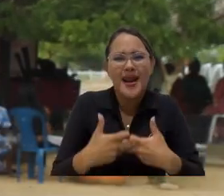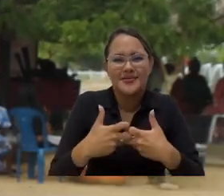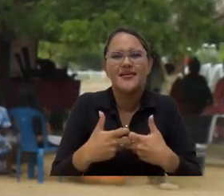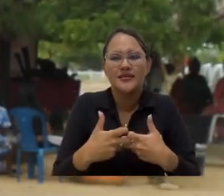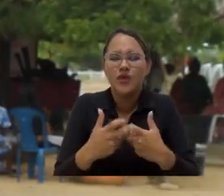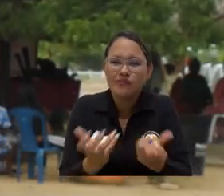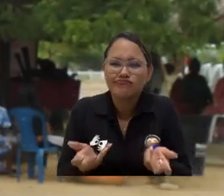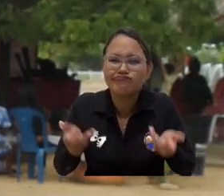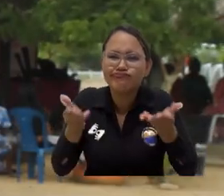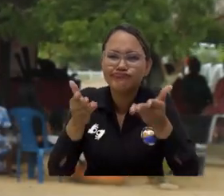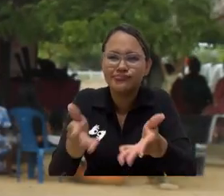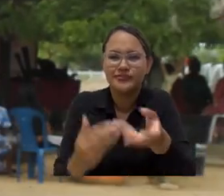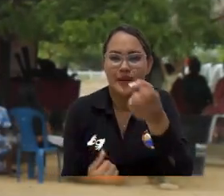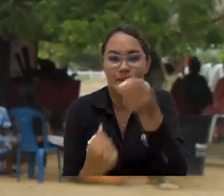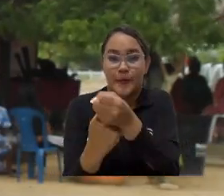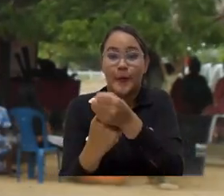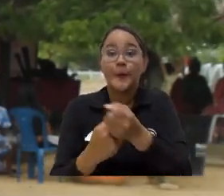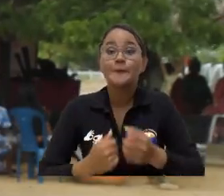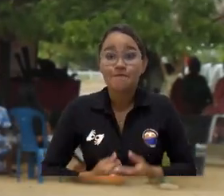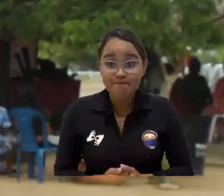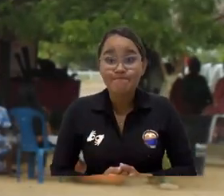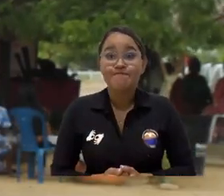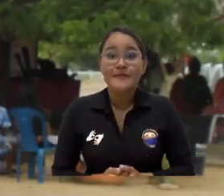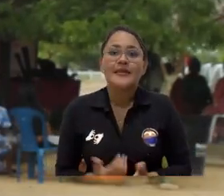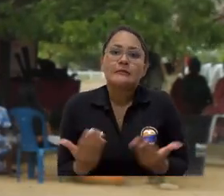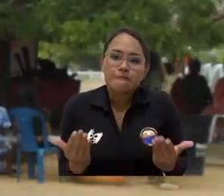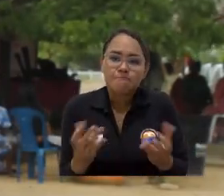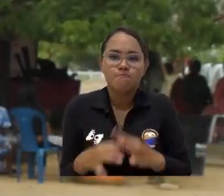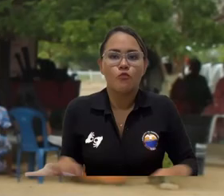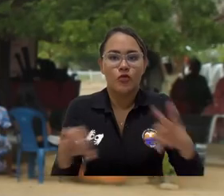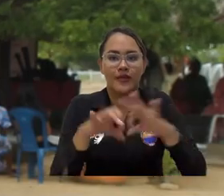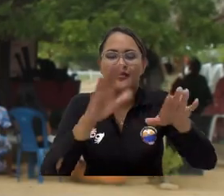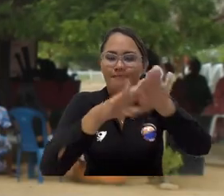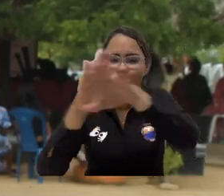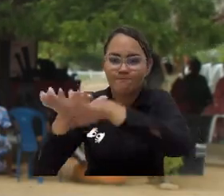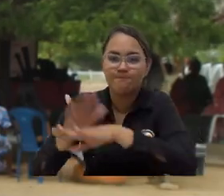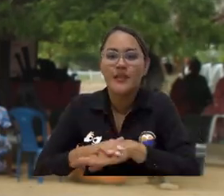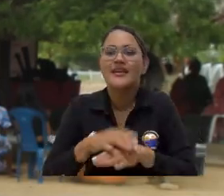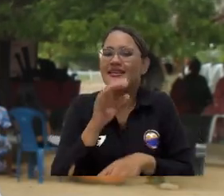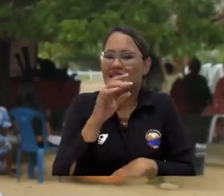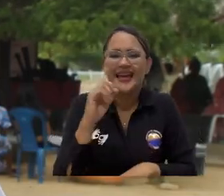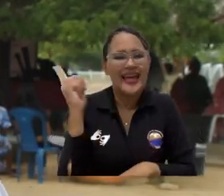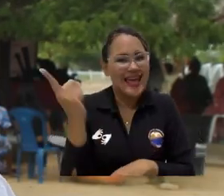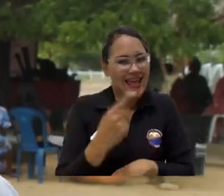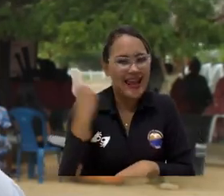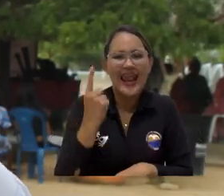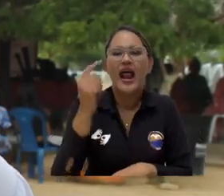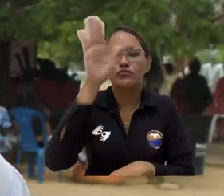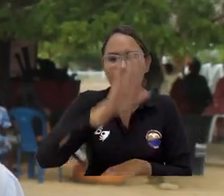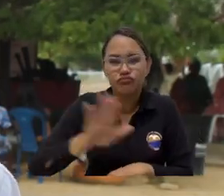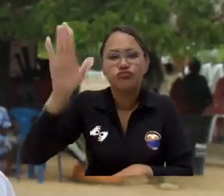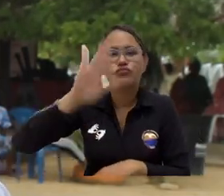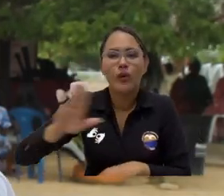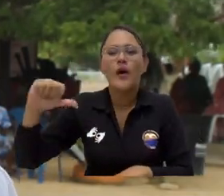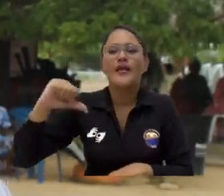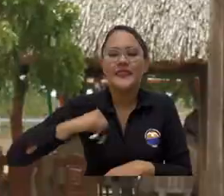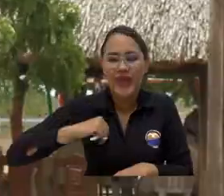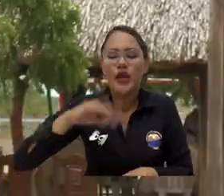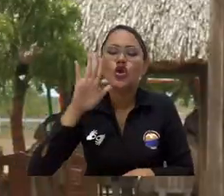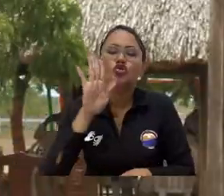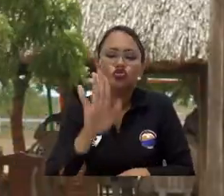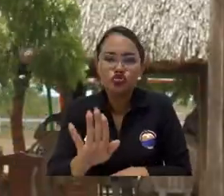de esto, quiero mencionar que cada departamento tiene su propio programa de extensión